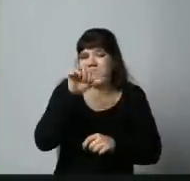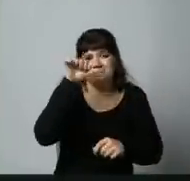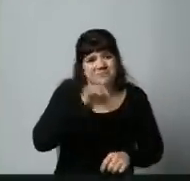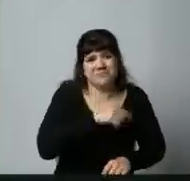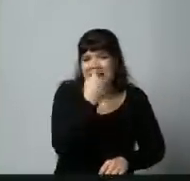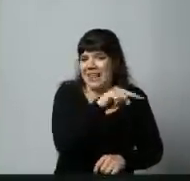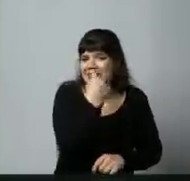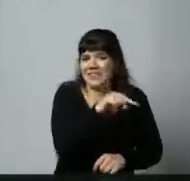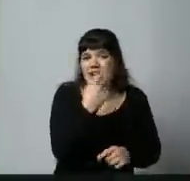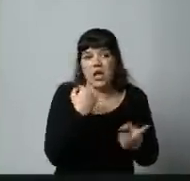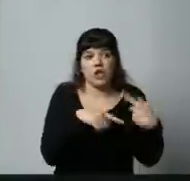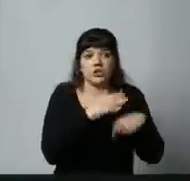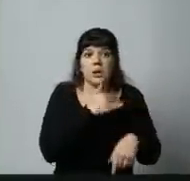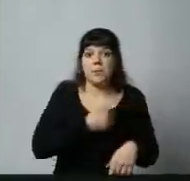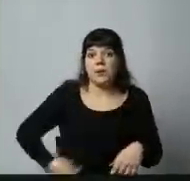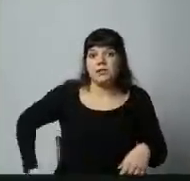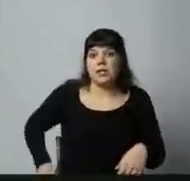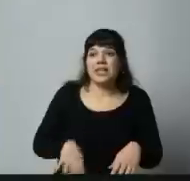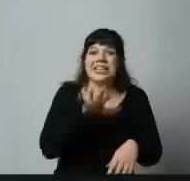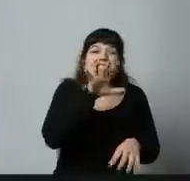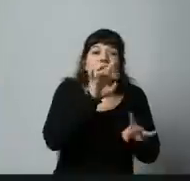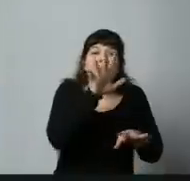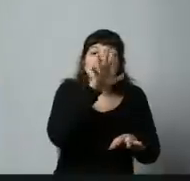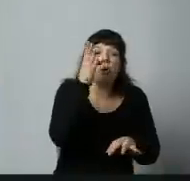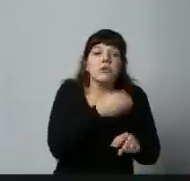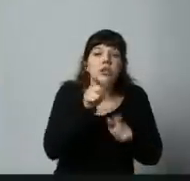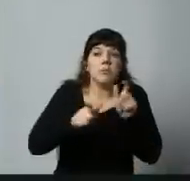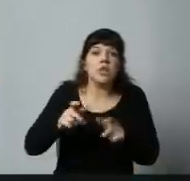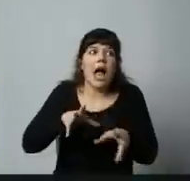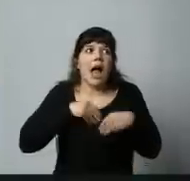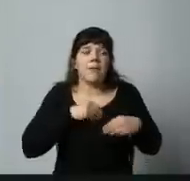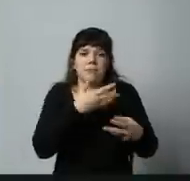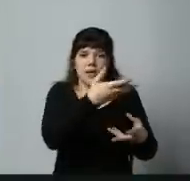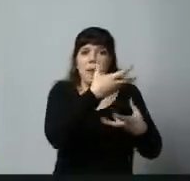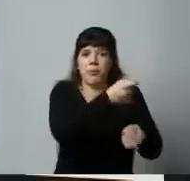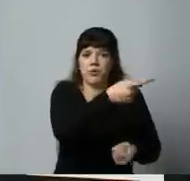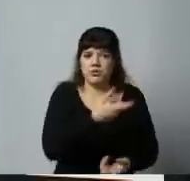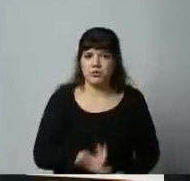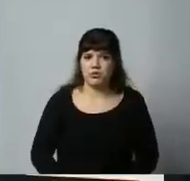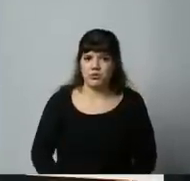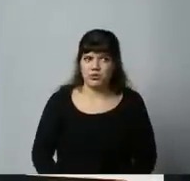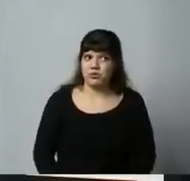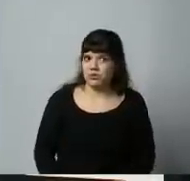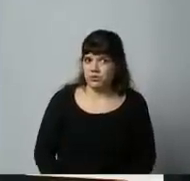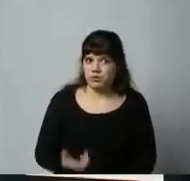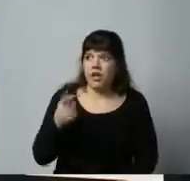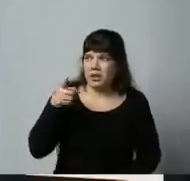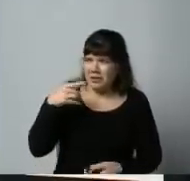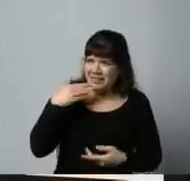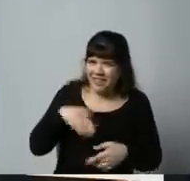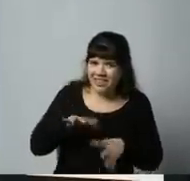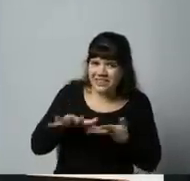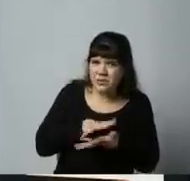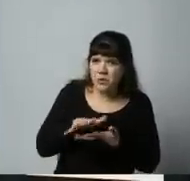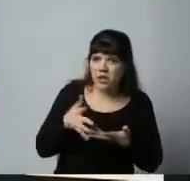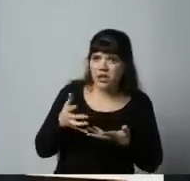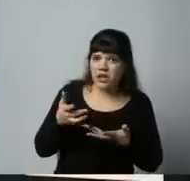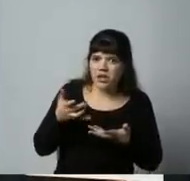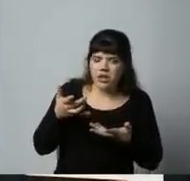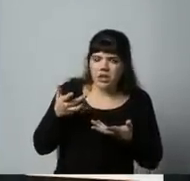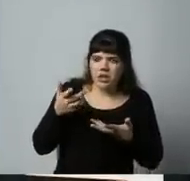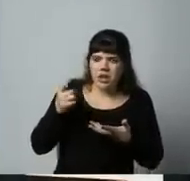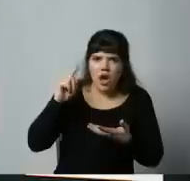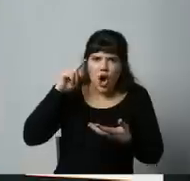presidente lenín Moreno tiene un 5% de aprobación usted lo escucho no estamos hablando de dos países Bolivia Ecuador